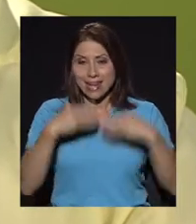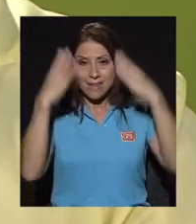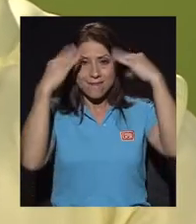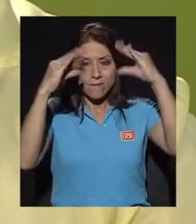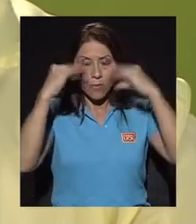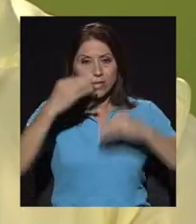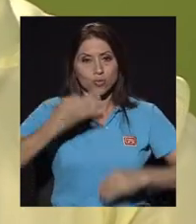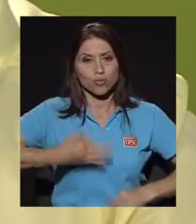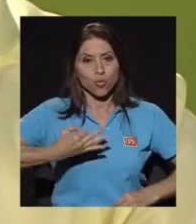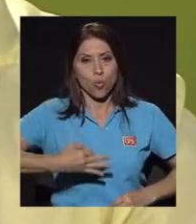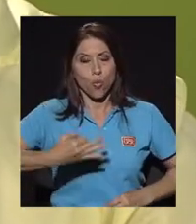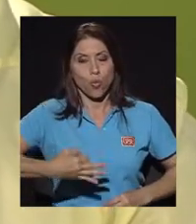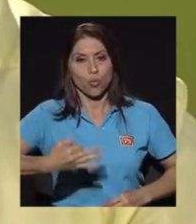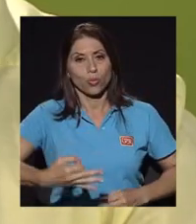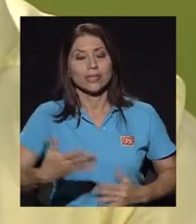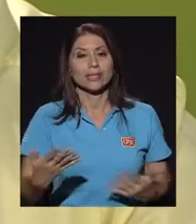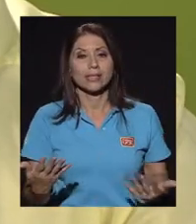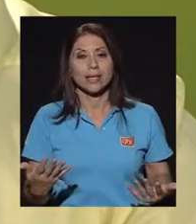la información